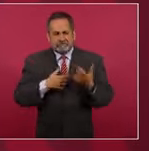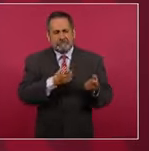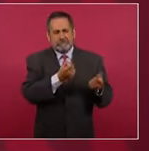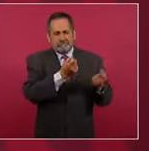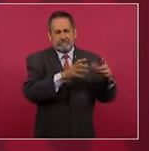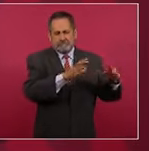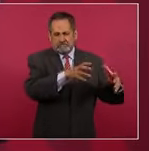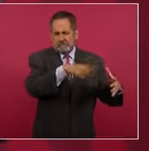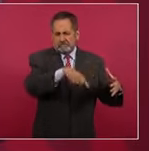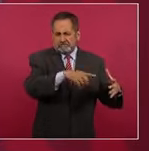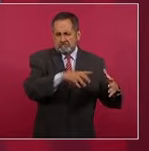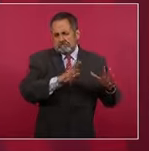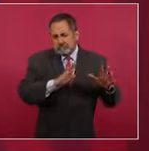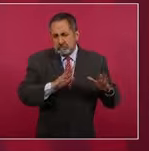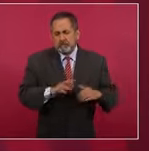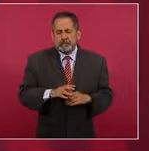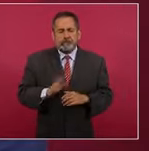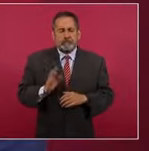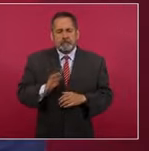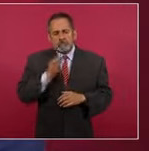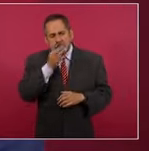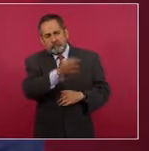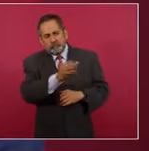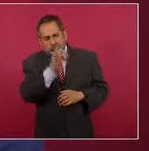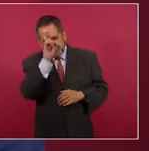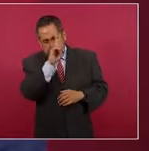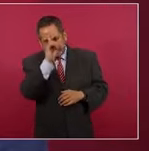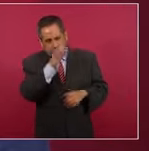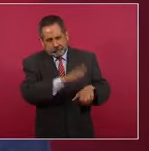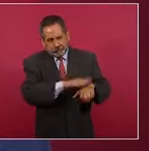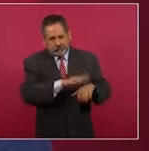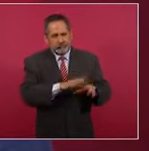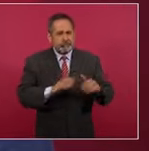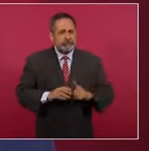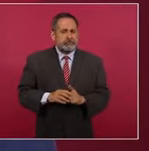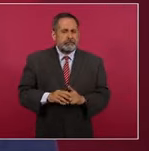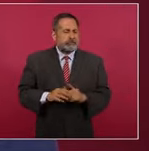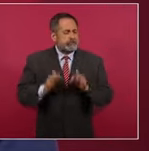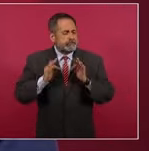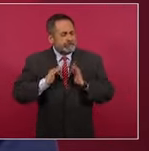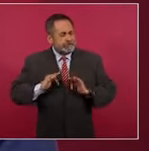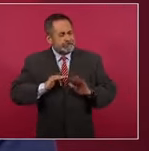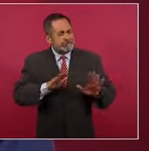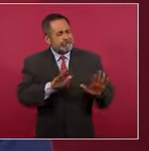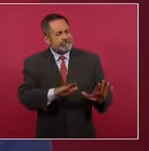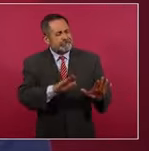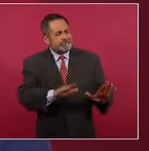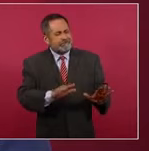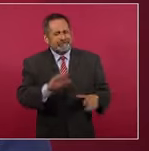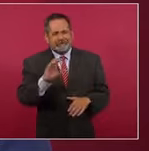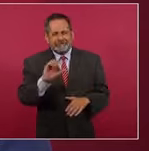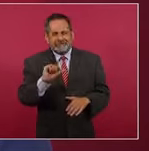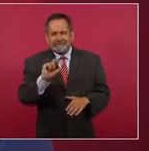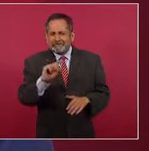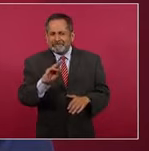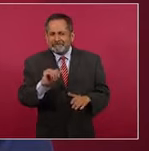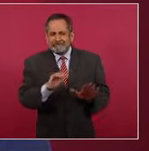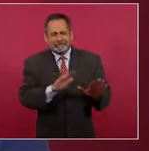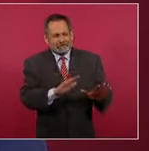pero yo les recomendaría que se serenen, que